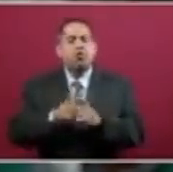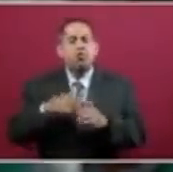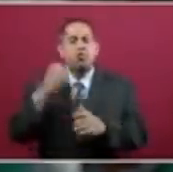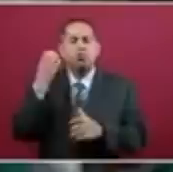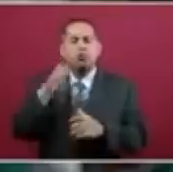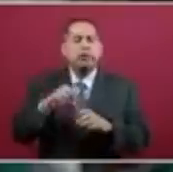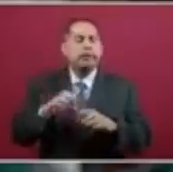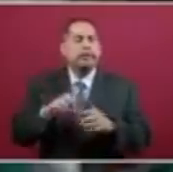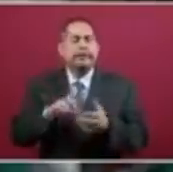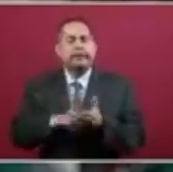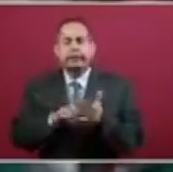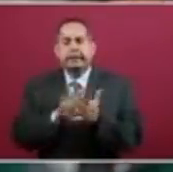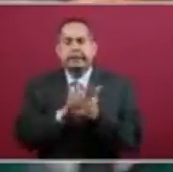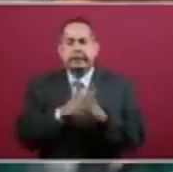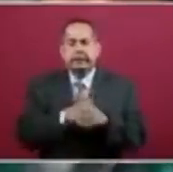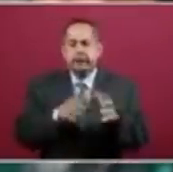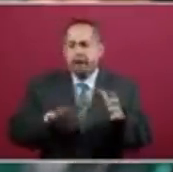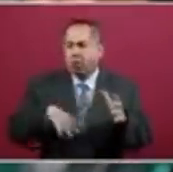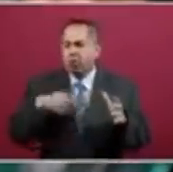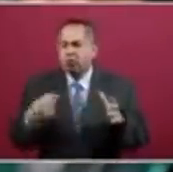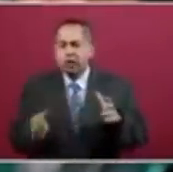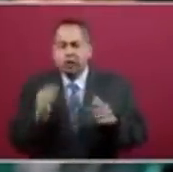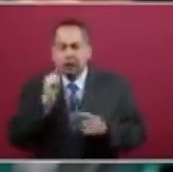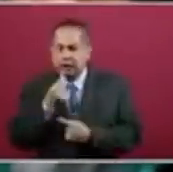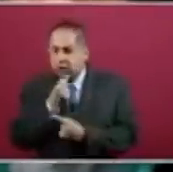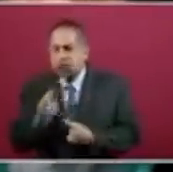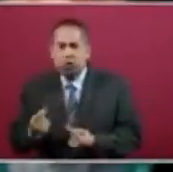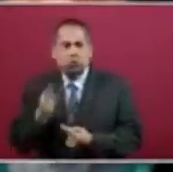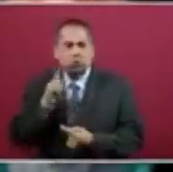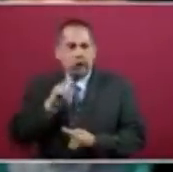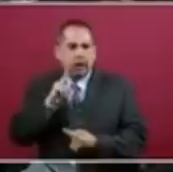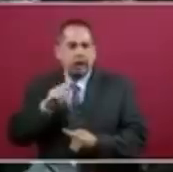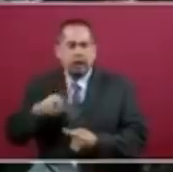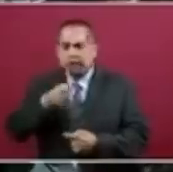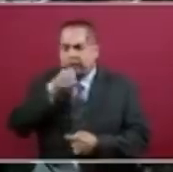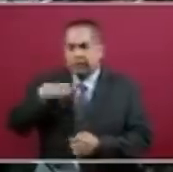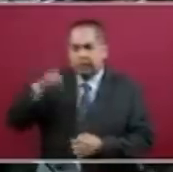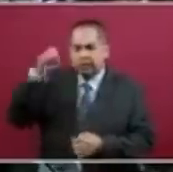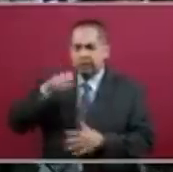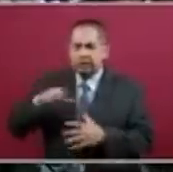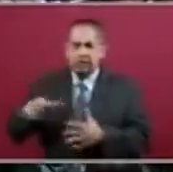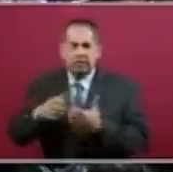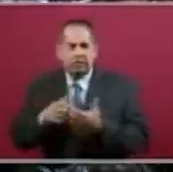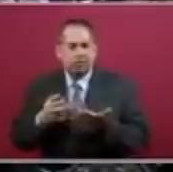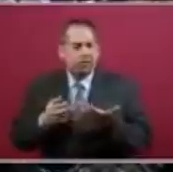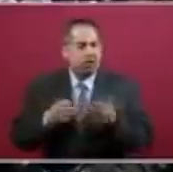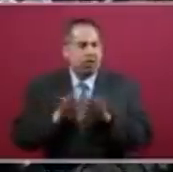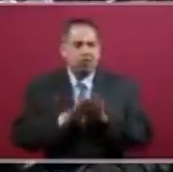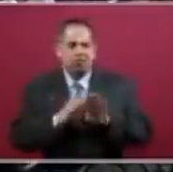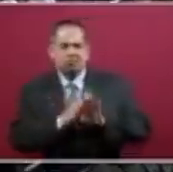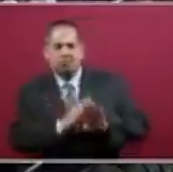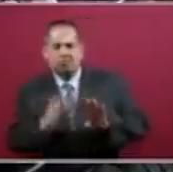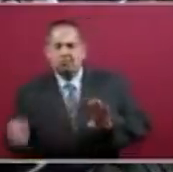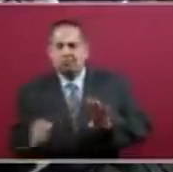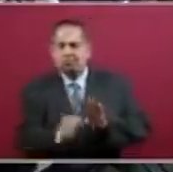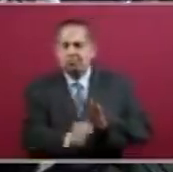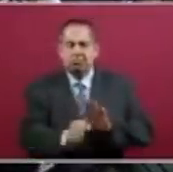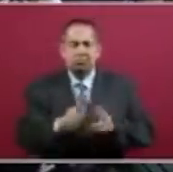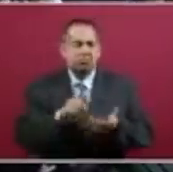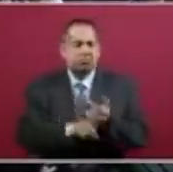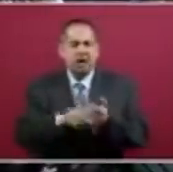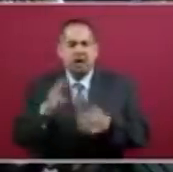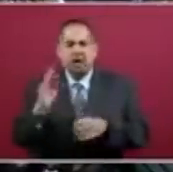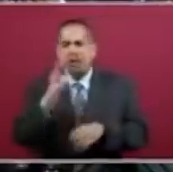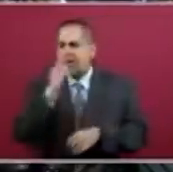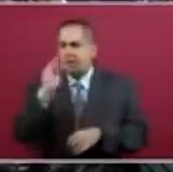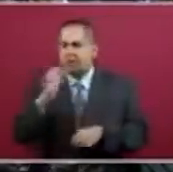usando a niños, a mujeres, a personas de la tercera edad para poner bloqueos e impedir el paso de fuerzas federales